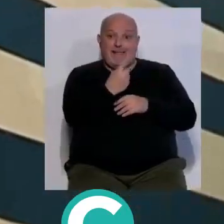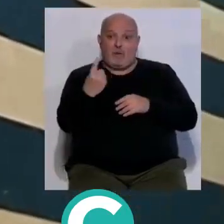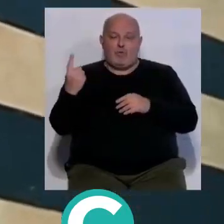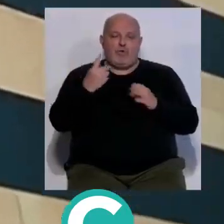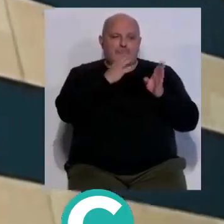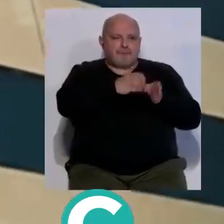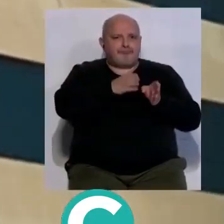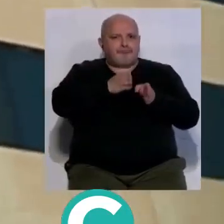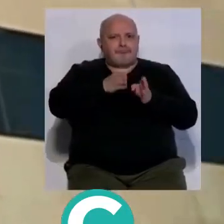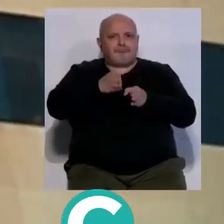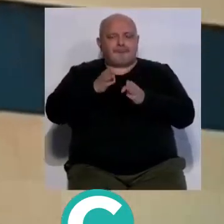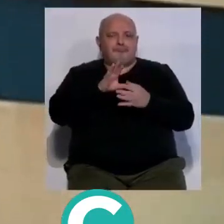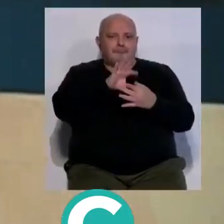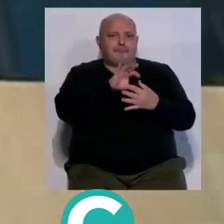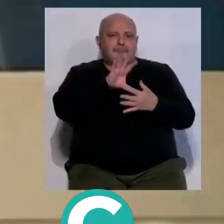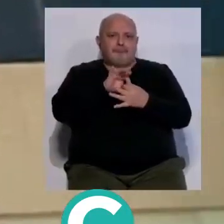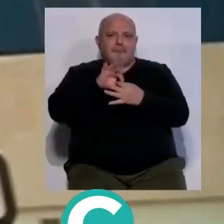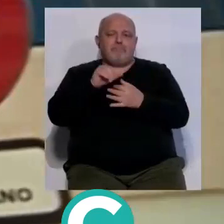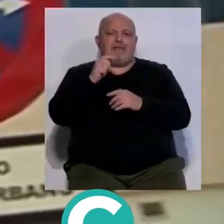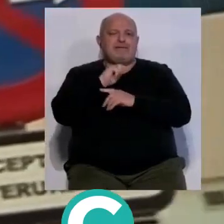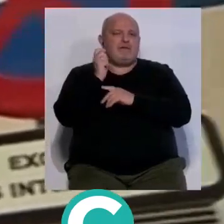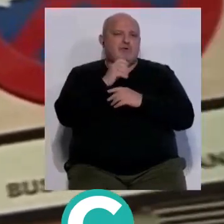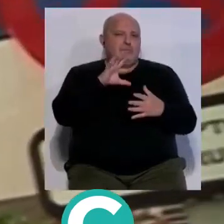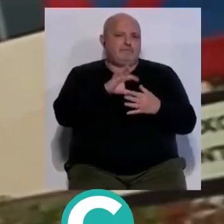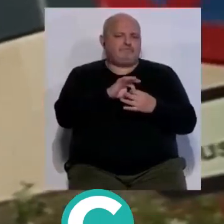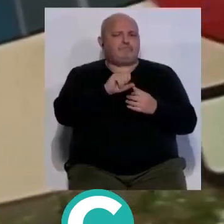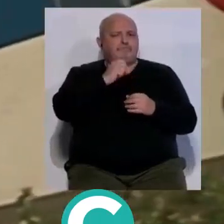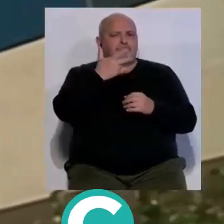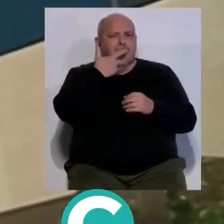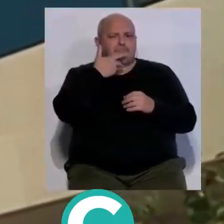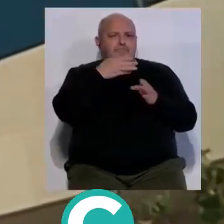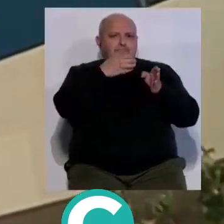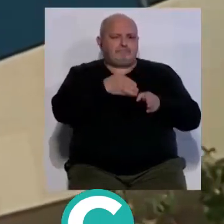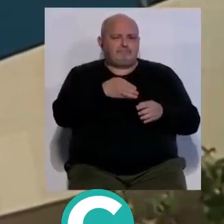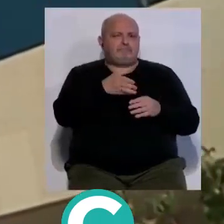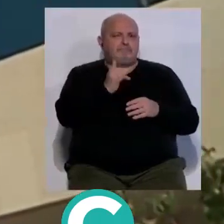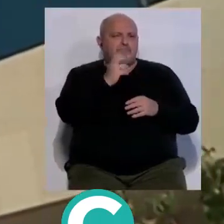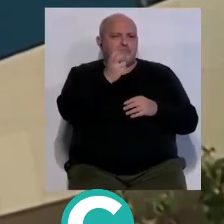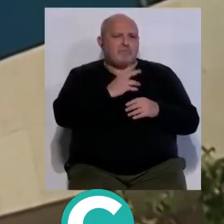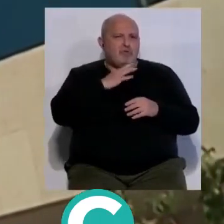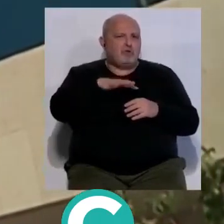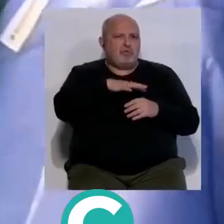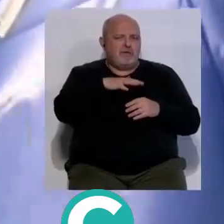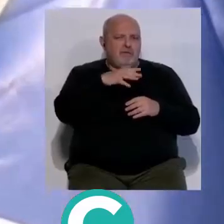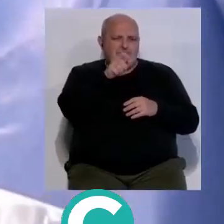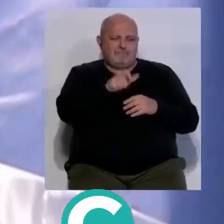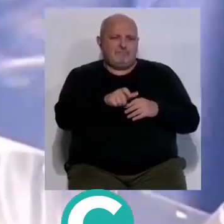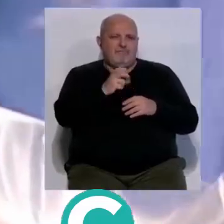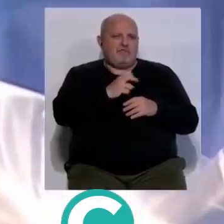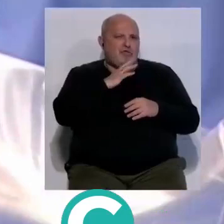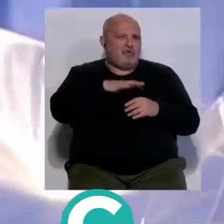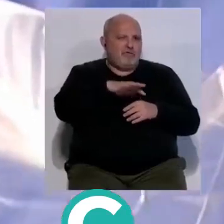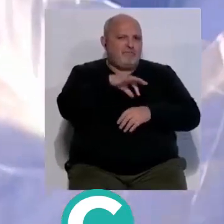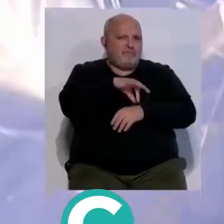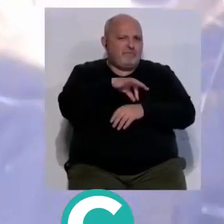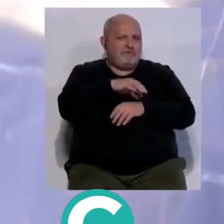el tratamiento que sepamos que va a tener mayores garantías de éxito. Primero conociendo bien, ¿no?, qué es lo que está pasando en el organismo de la persona que la padece, ¿no? Las